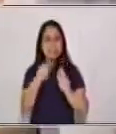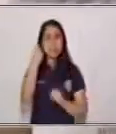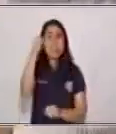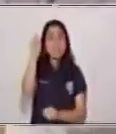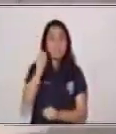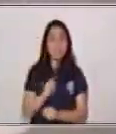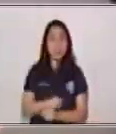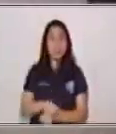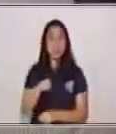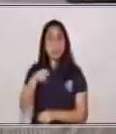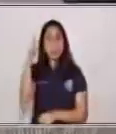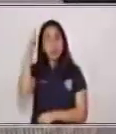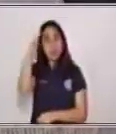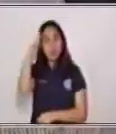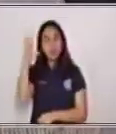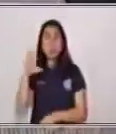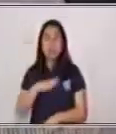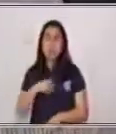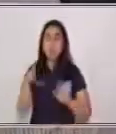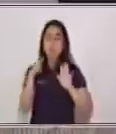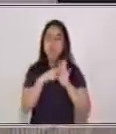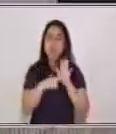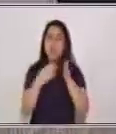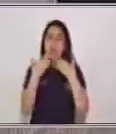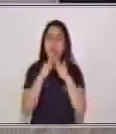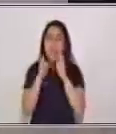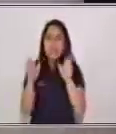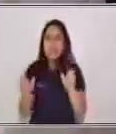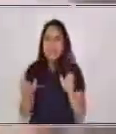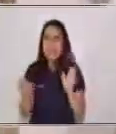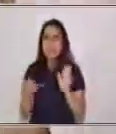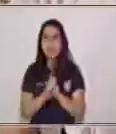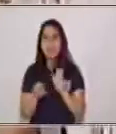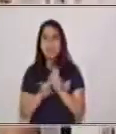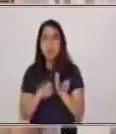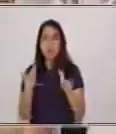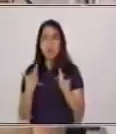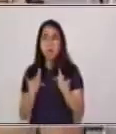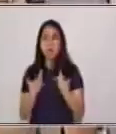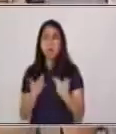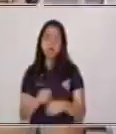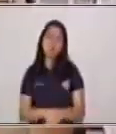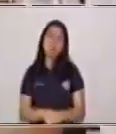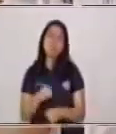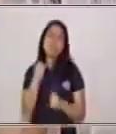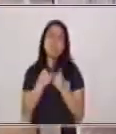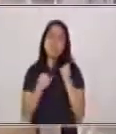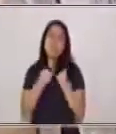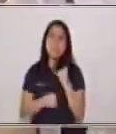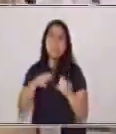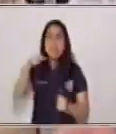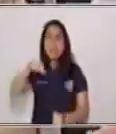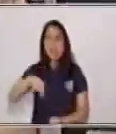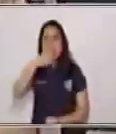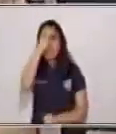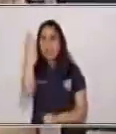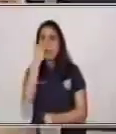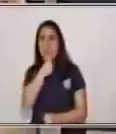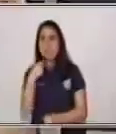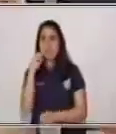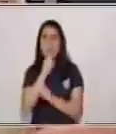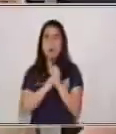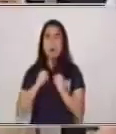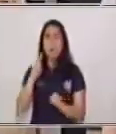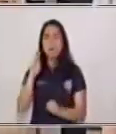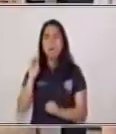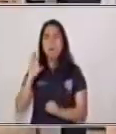Tenemos las reglas generales. Si aguda termina en NS o vocal, se tilda. Grave, si no termina en NS